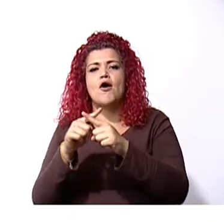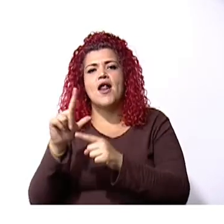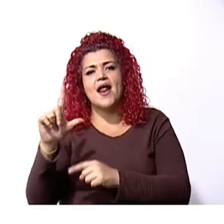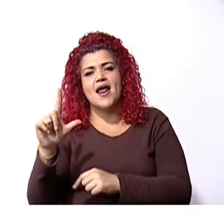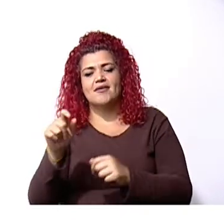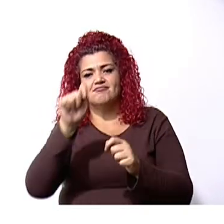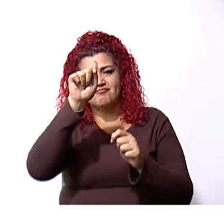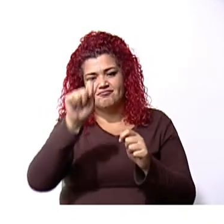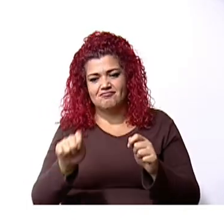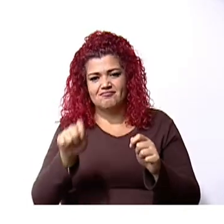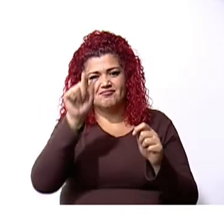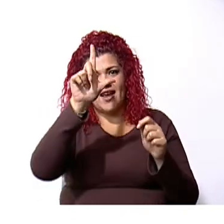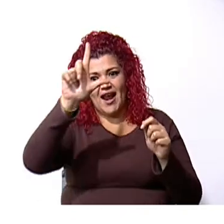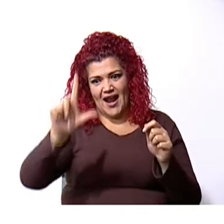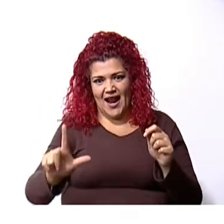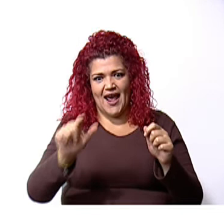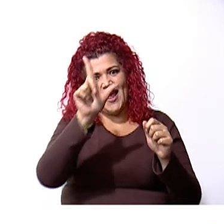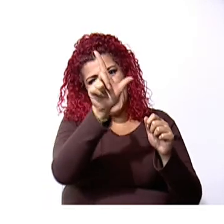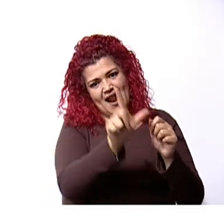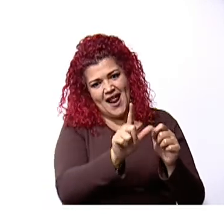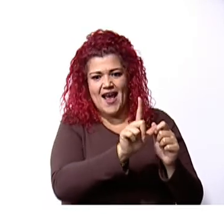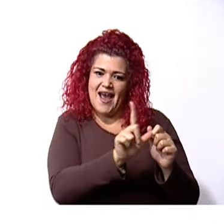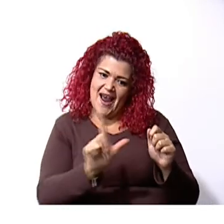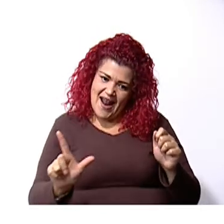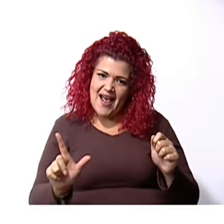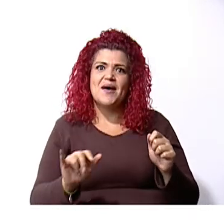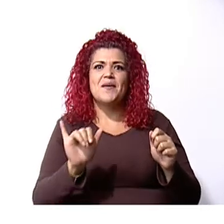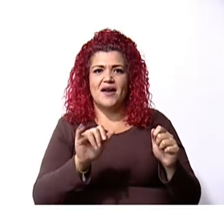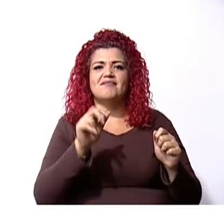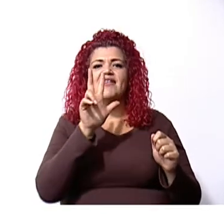acuerdo, necesito que me ayuden,